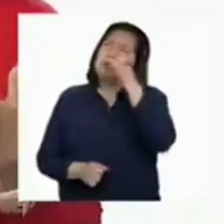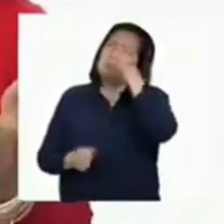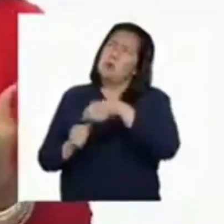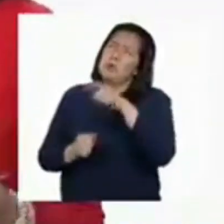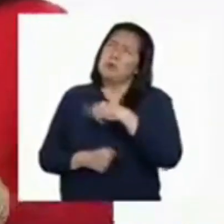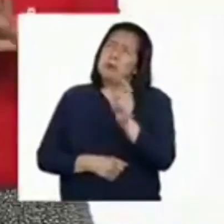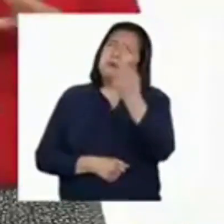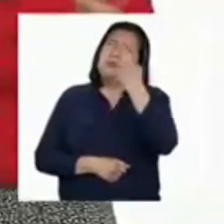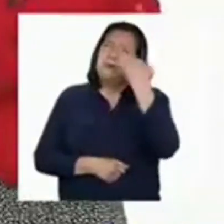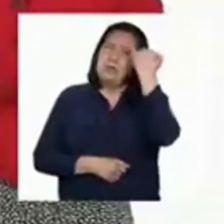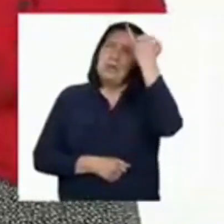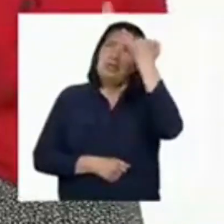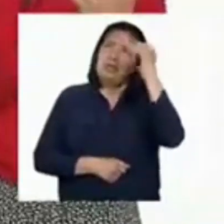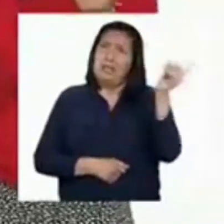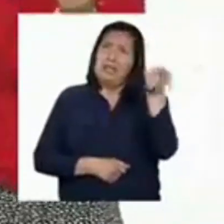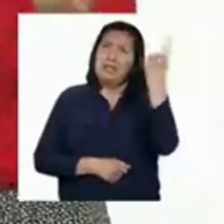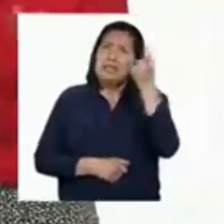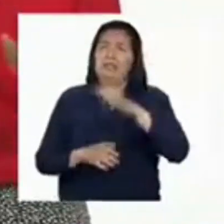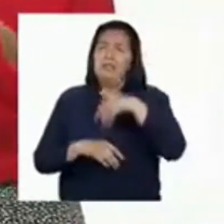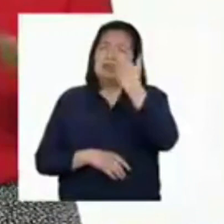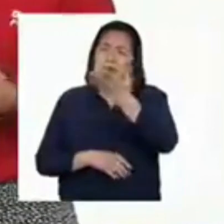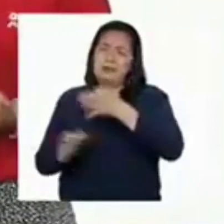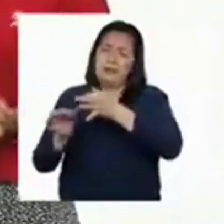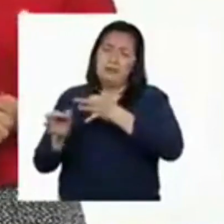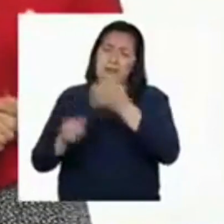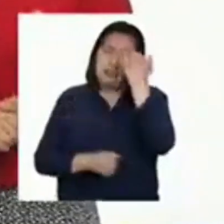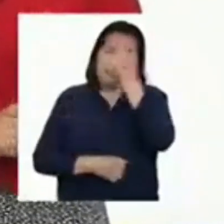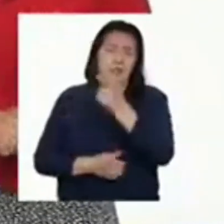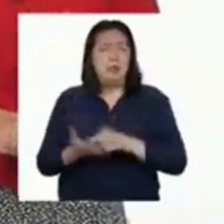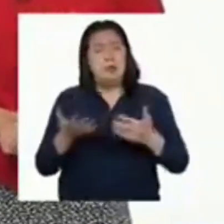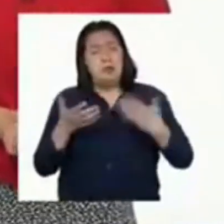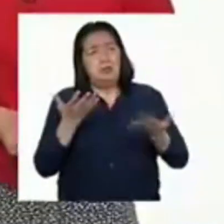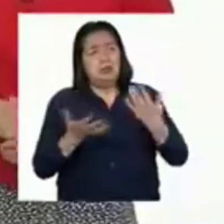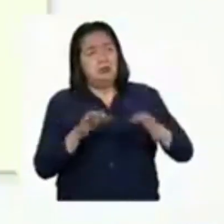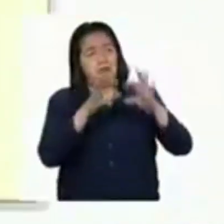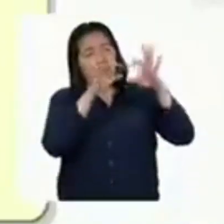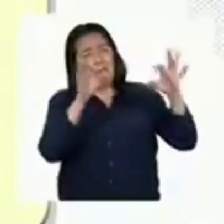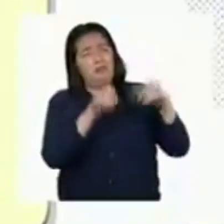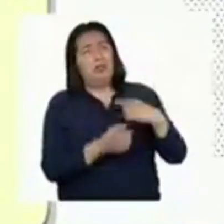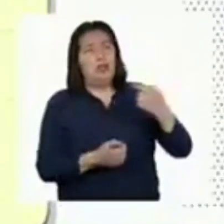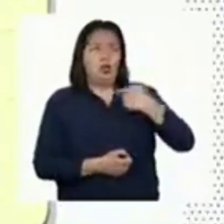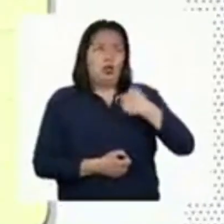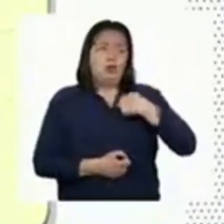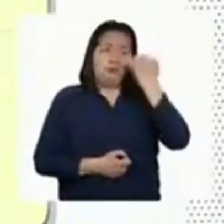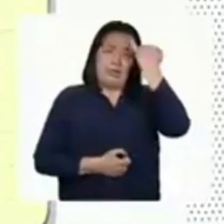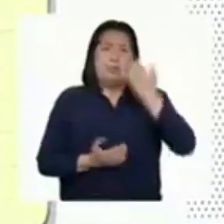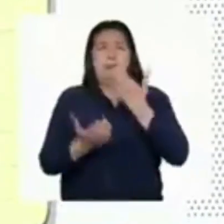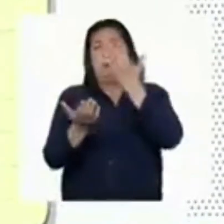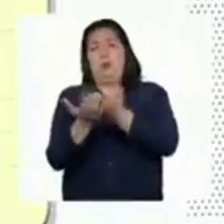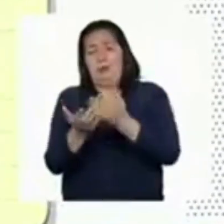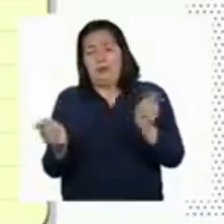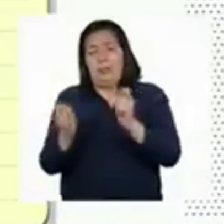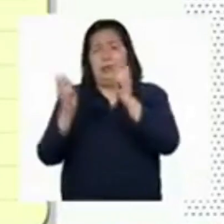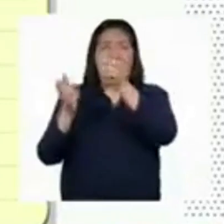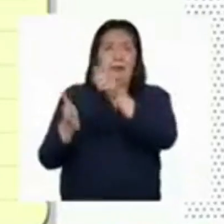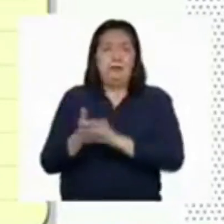es que primero se da la idea general y luego se le explica. Podemos usar primero una frase como yo propongo que realicemos una